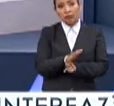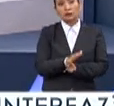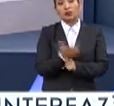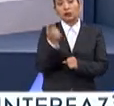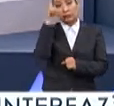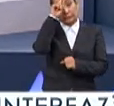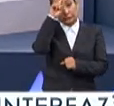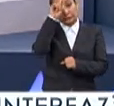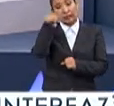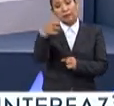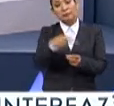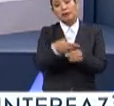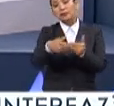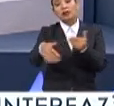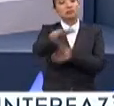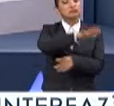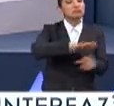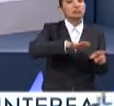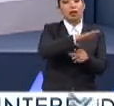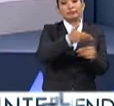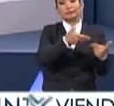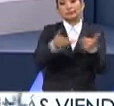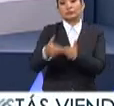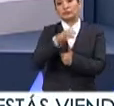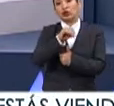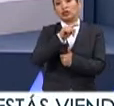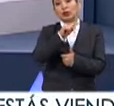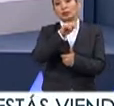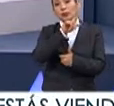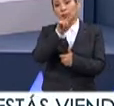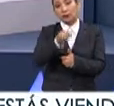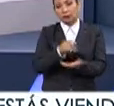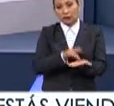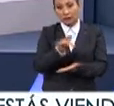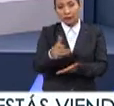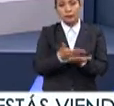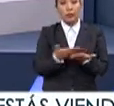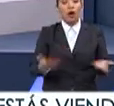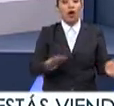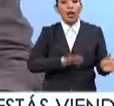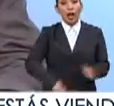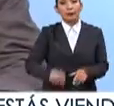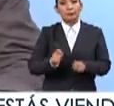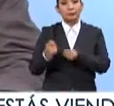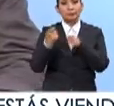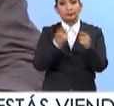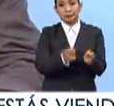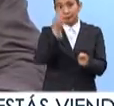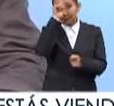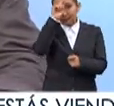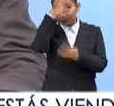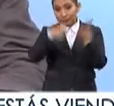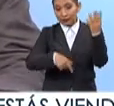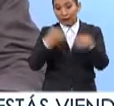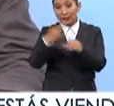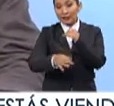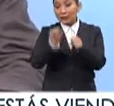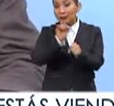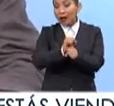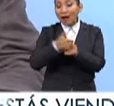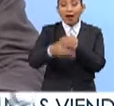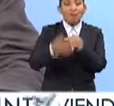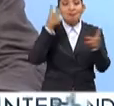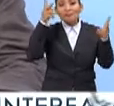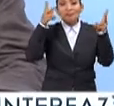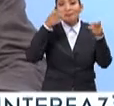y orientación de lo que es con el legado y bueno pues les dejamos las recomendaciones para este fin de semana